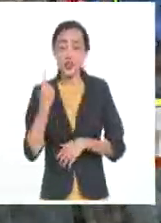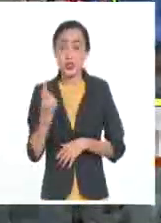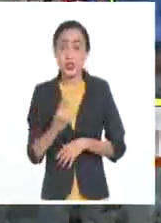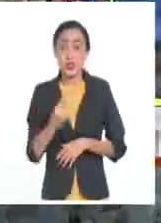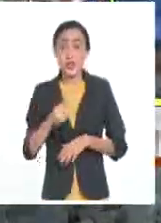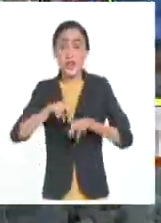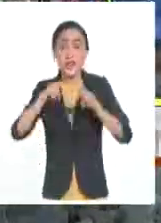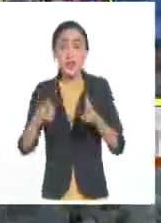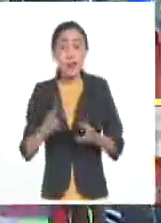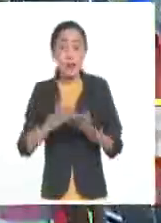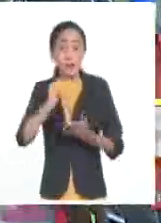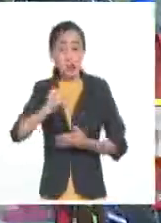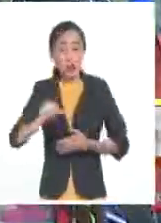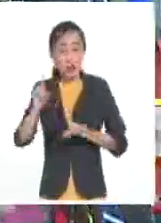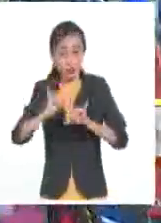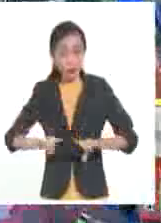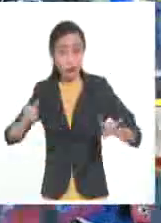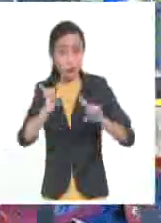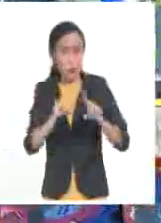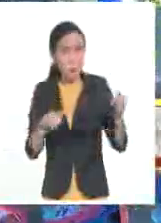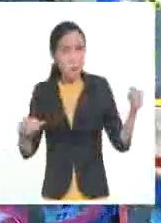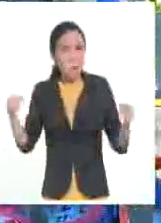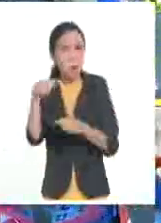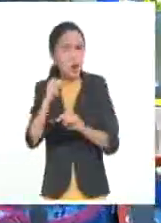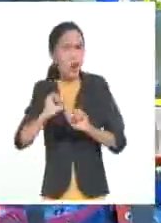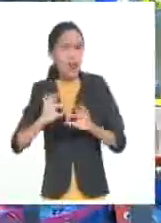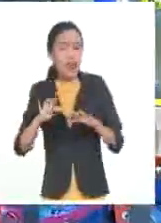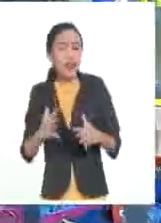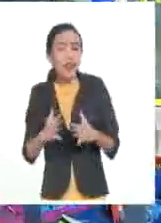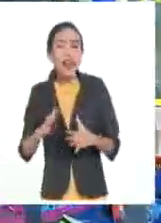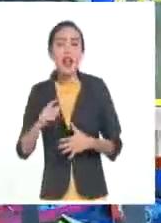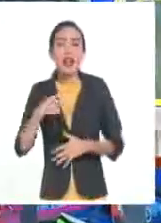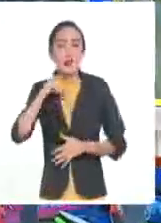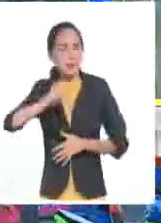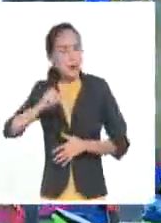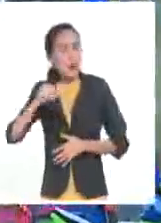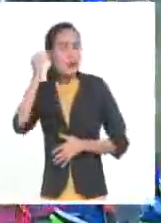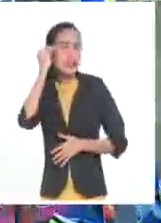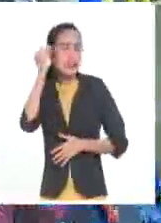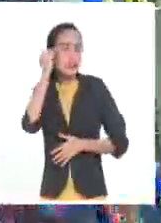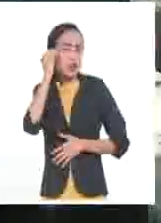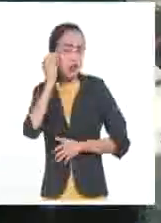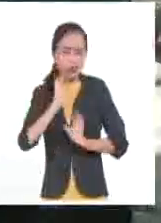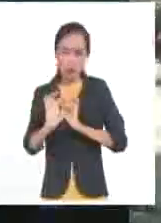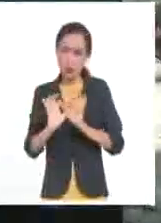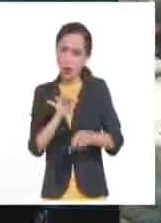Universitaria, que tiene como prioridad estimular la cultura sobre el cuidado de los animales.